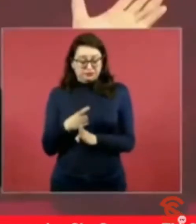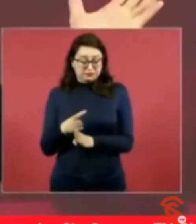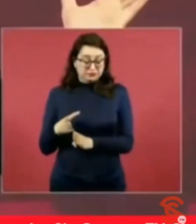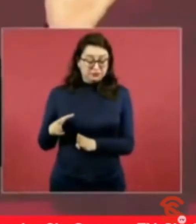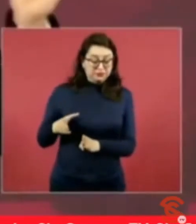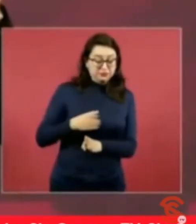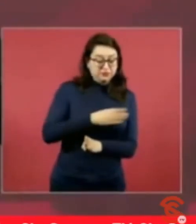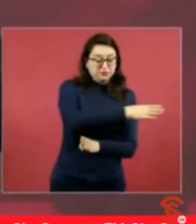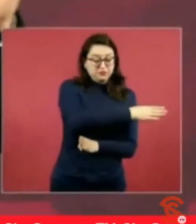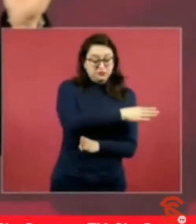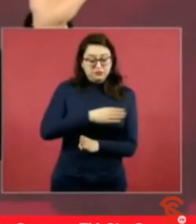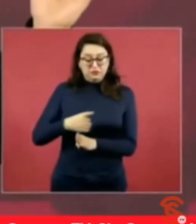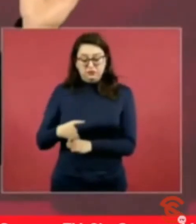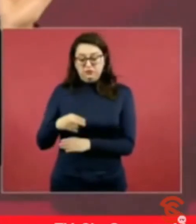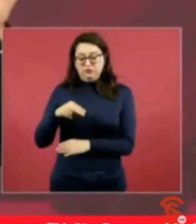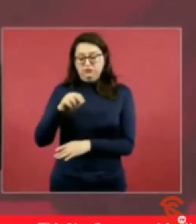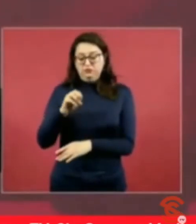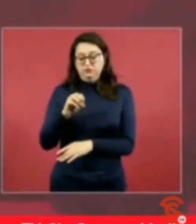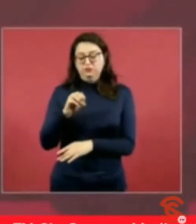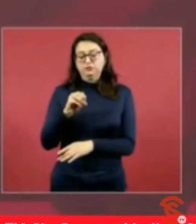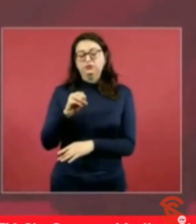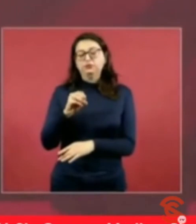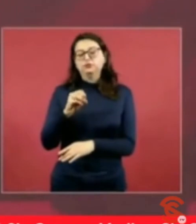durante el periodo neoporfirista